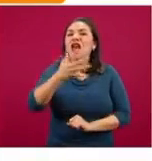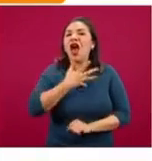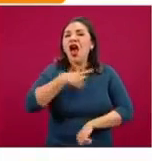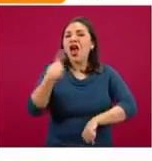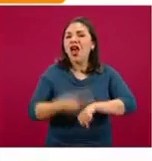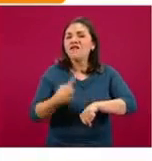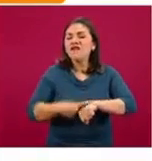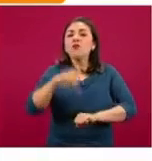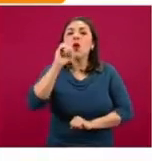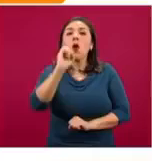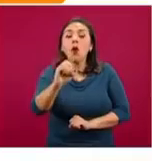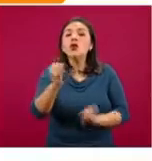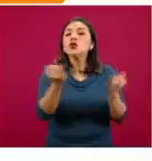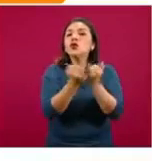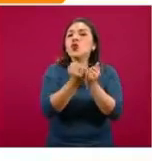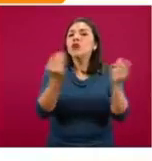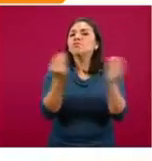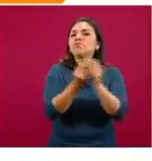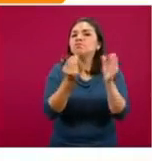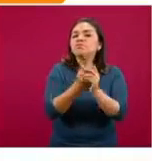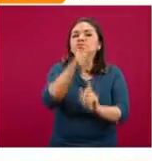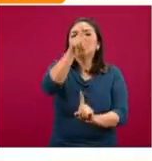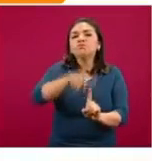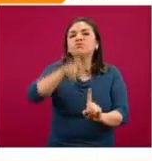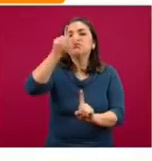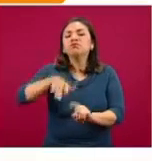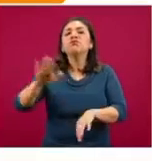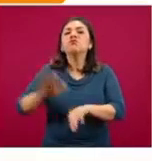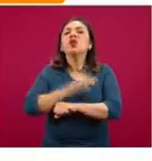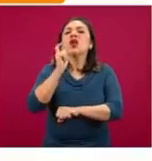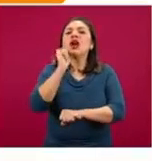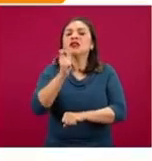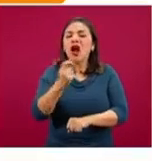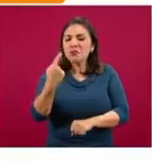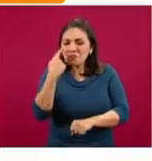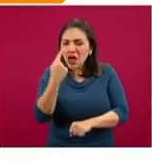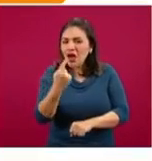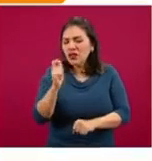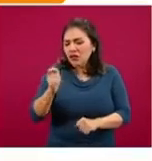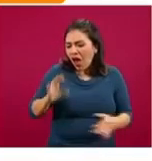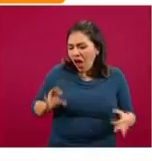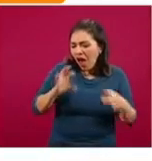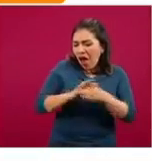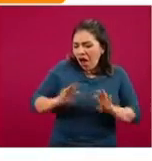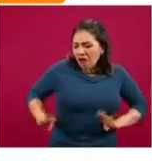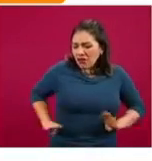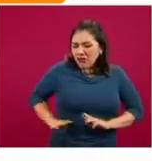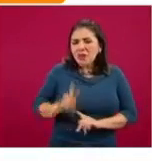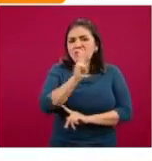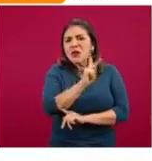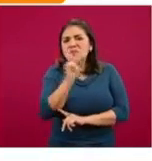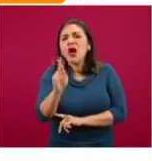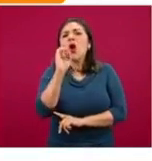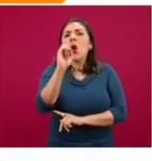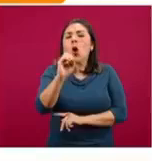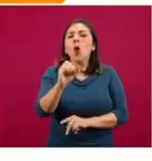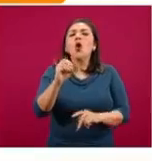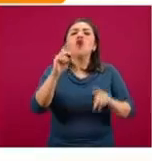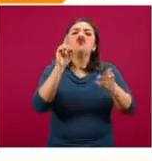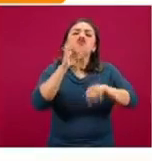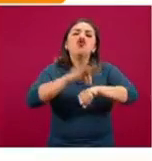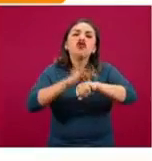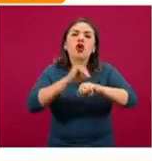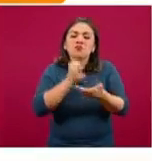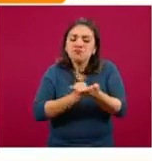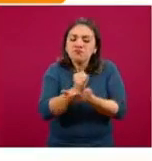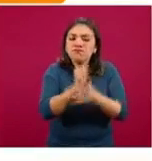o también han sido clasificadas por la Asociación Epidemiológica o por la dictaminación